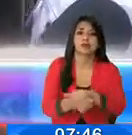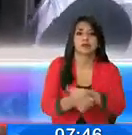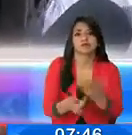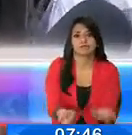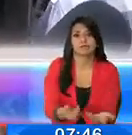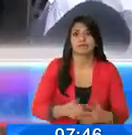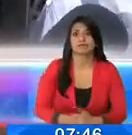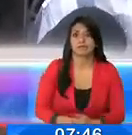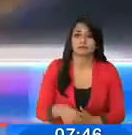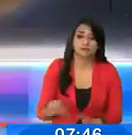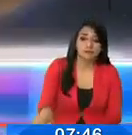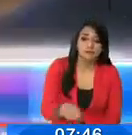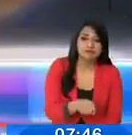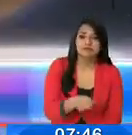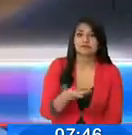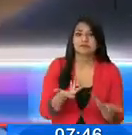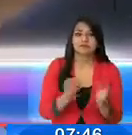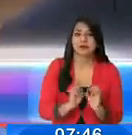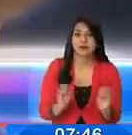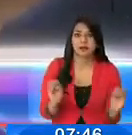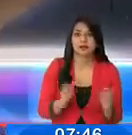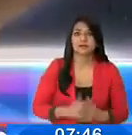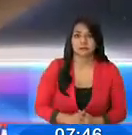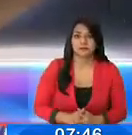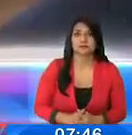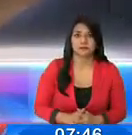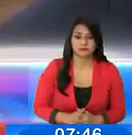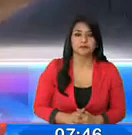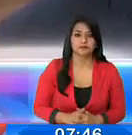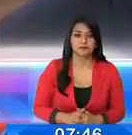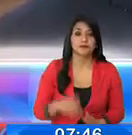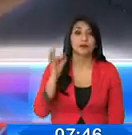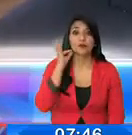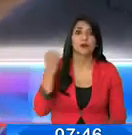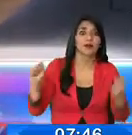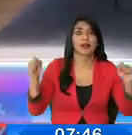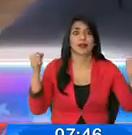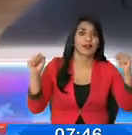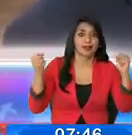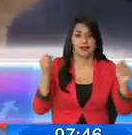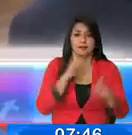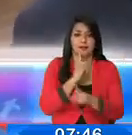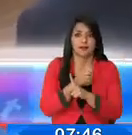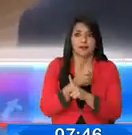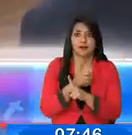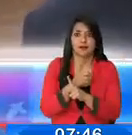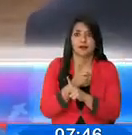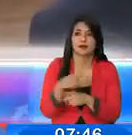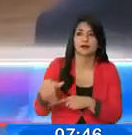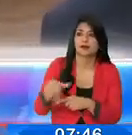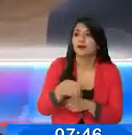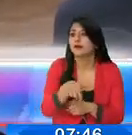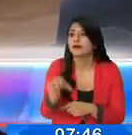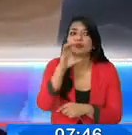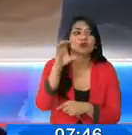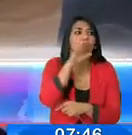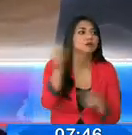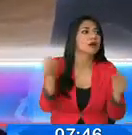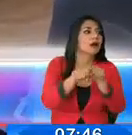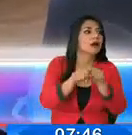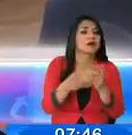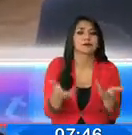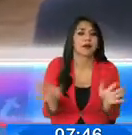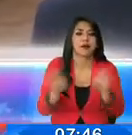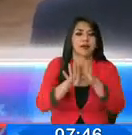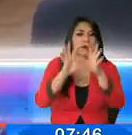a sacarle a la chica. Aparentemente existe una desesperación por parte de ella y sale a buscar una salida, la misma